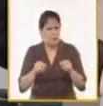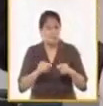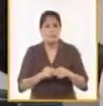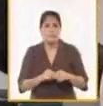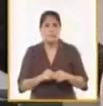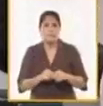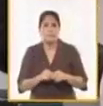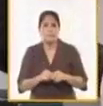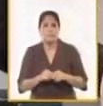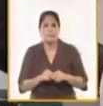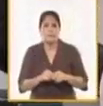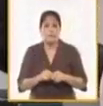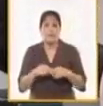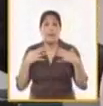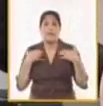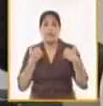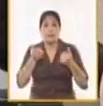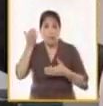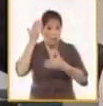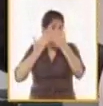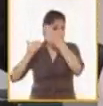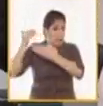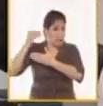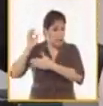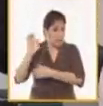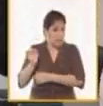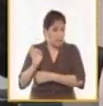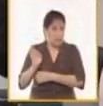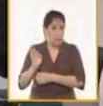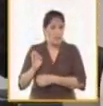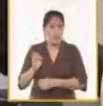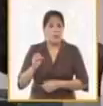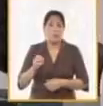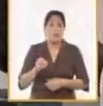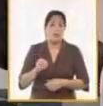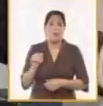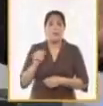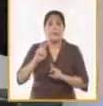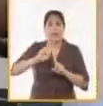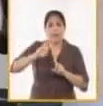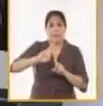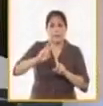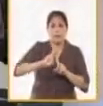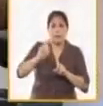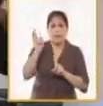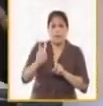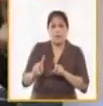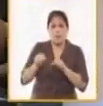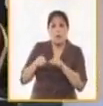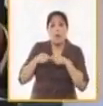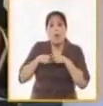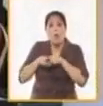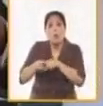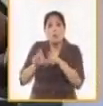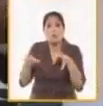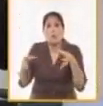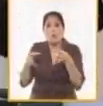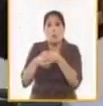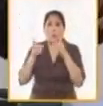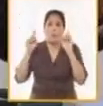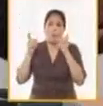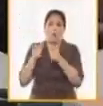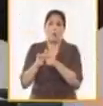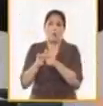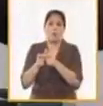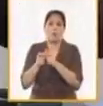hasta el que era director en aquel momento de Globovisión, que ya no lo es, estaba junto con esa camarilla política, era